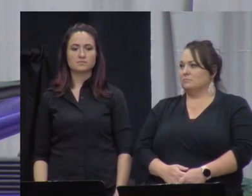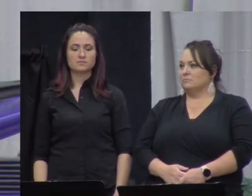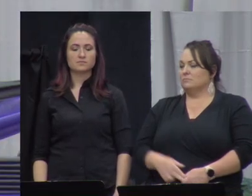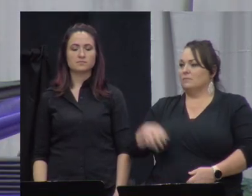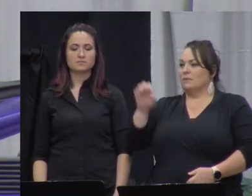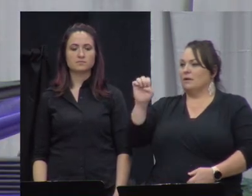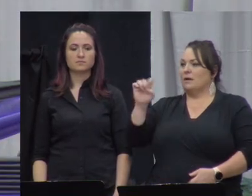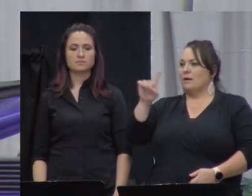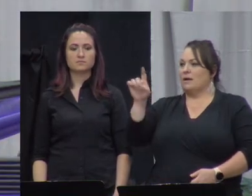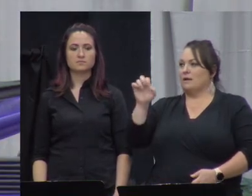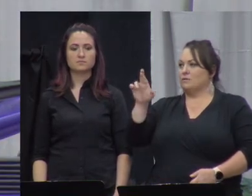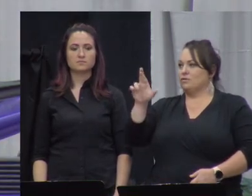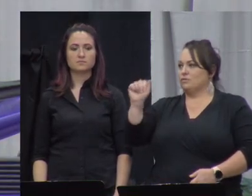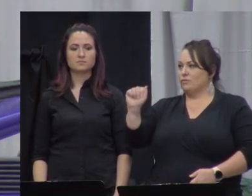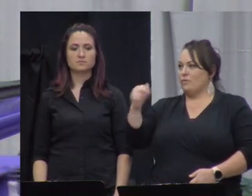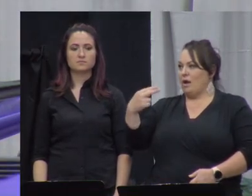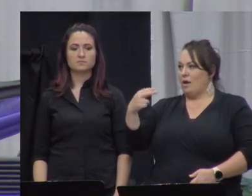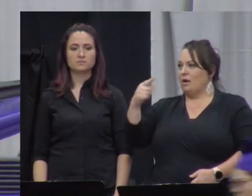Ezra Garcia.